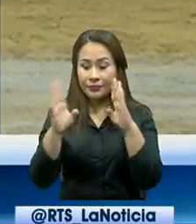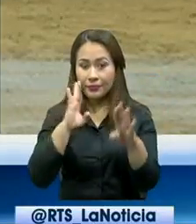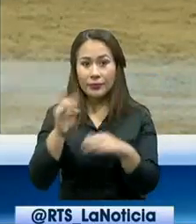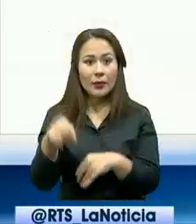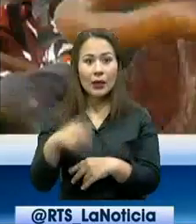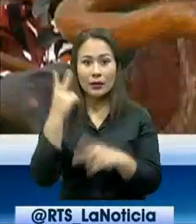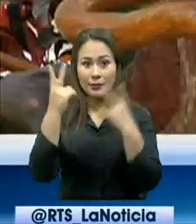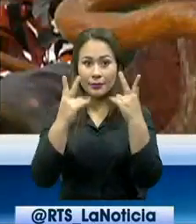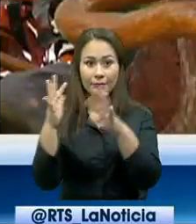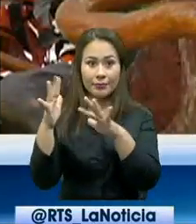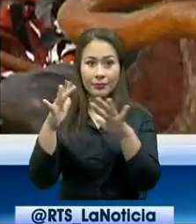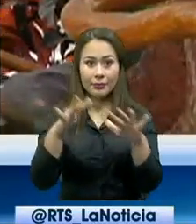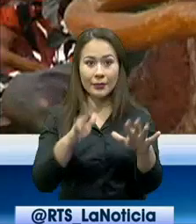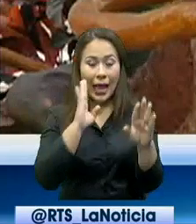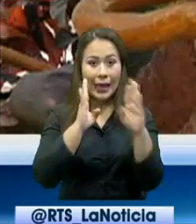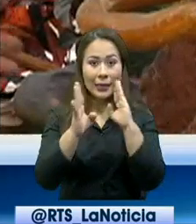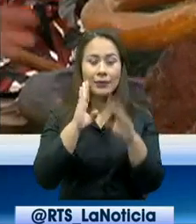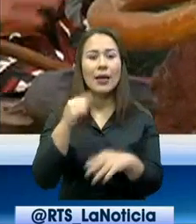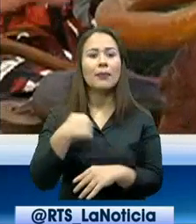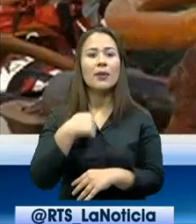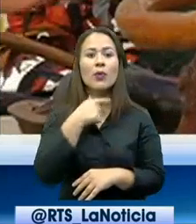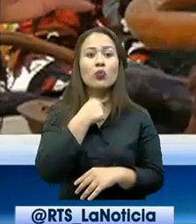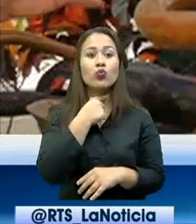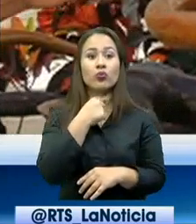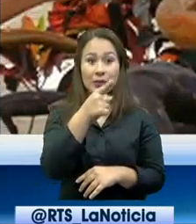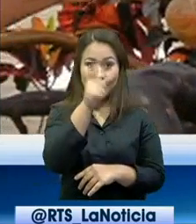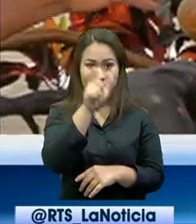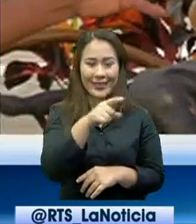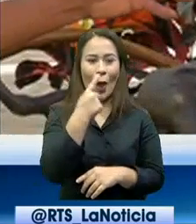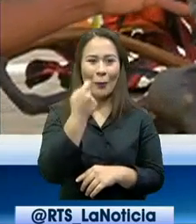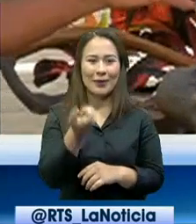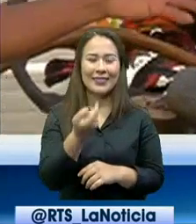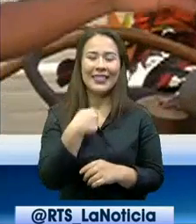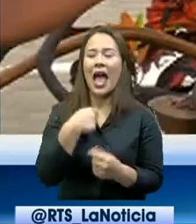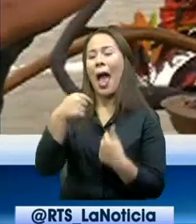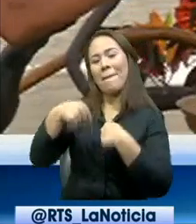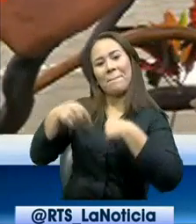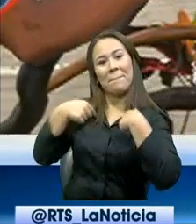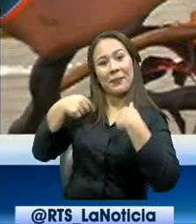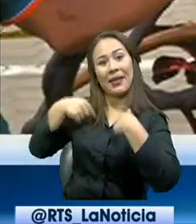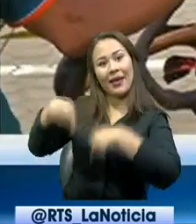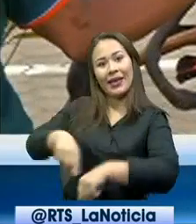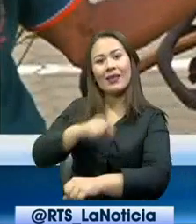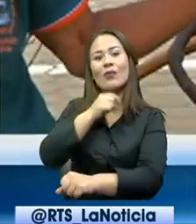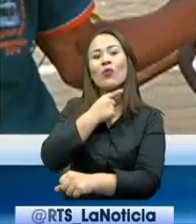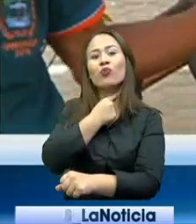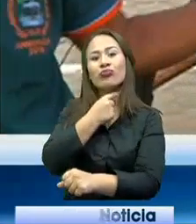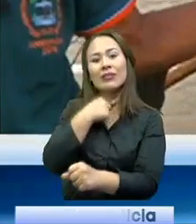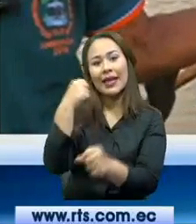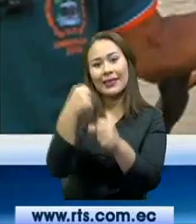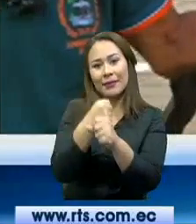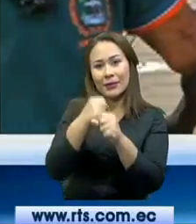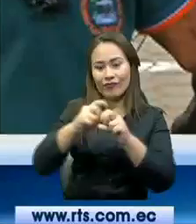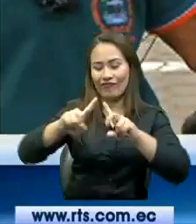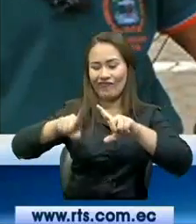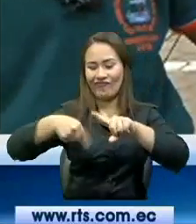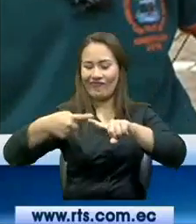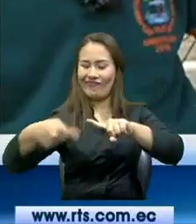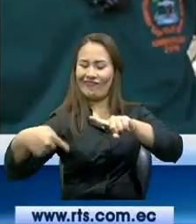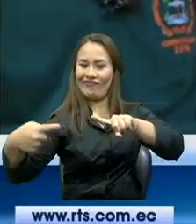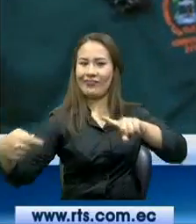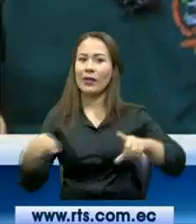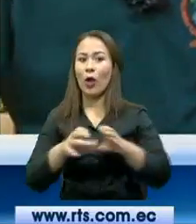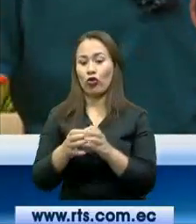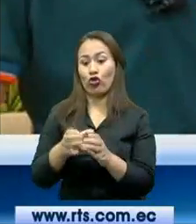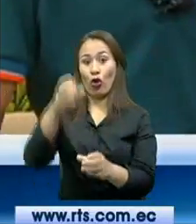turista. A mí me gusta hacer estas artesanías. El pulpo, yo le hice un tronco,